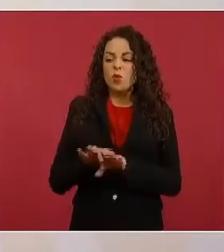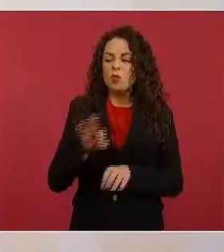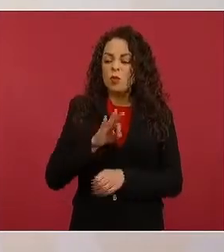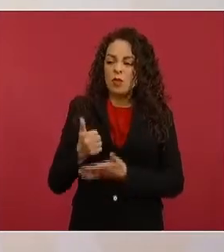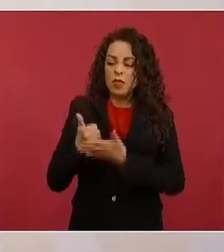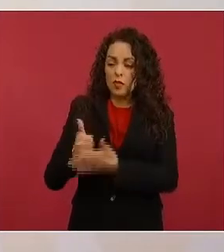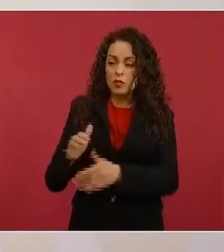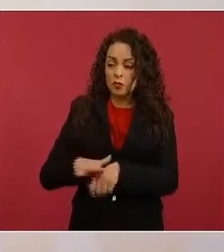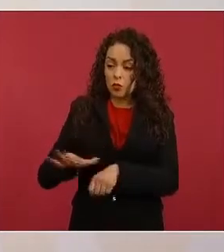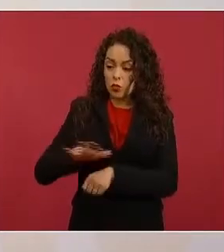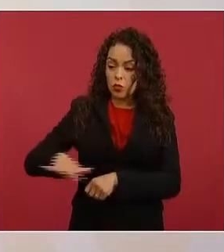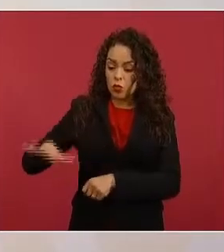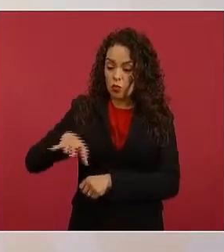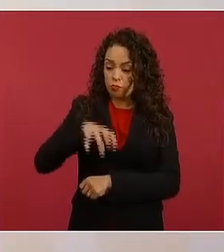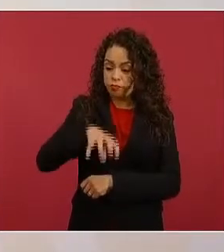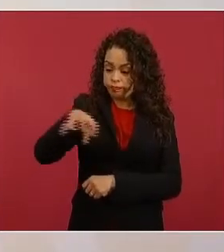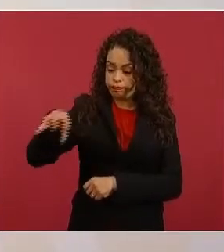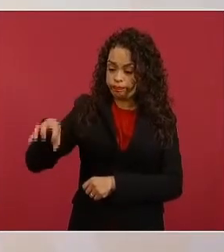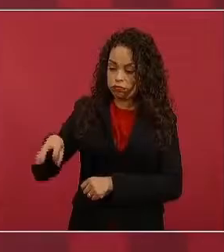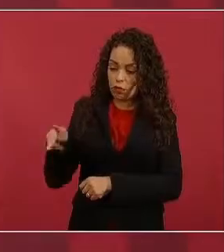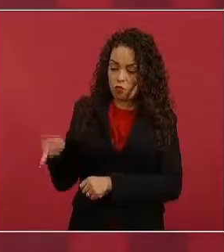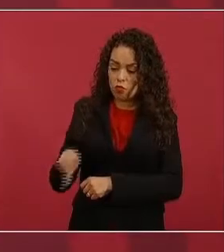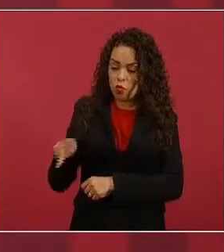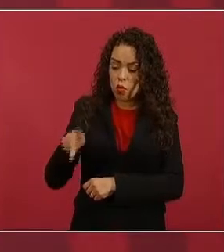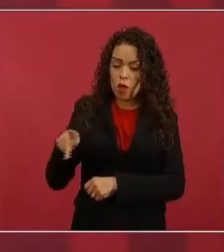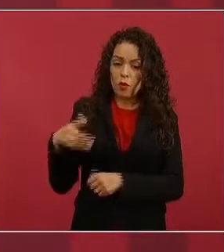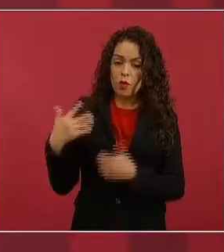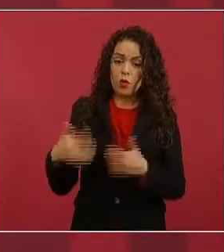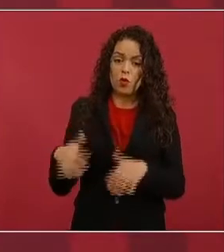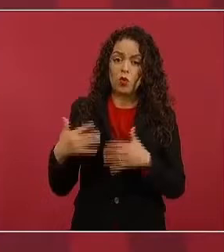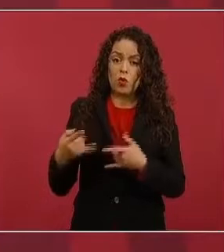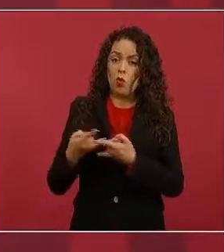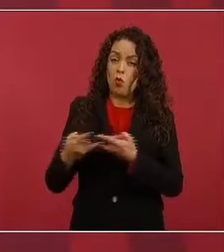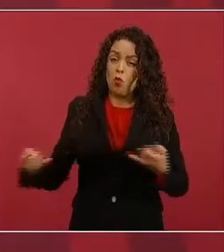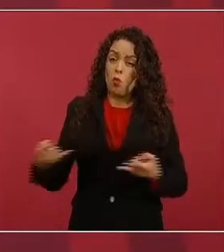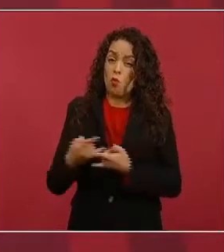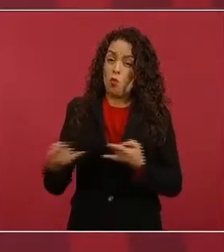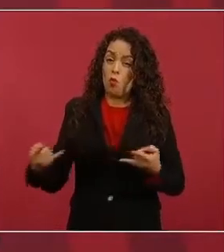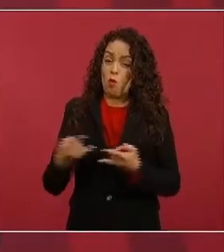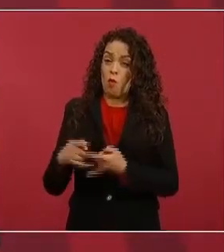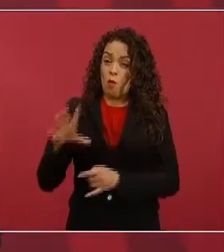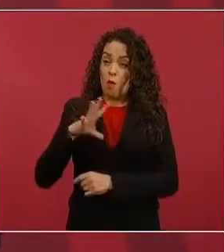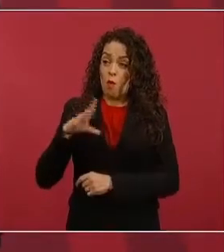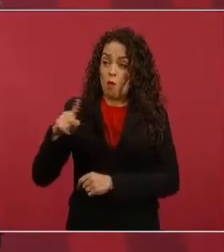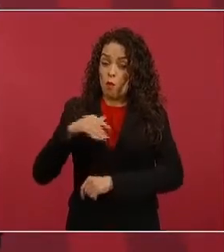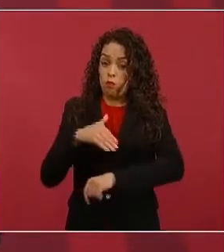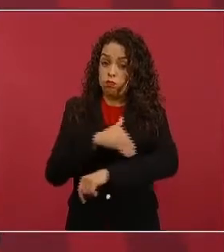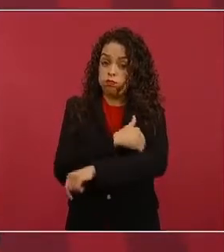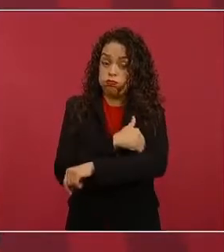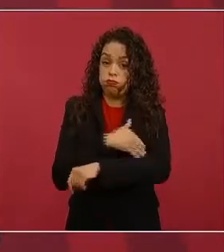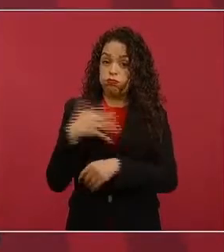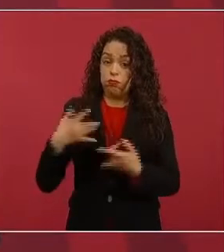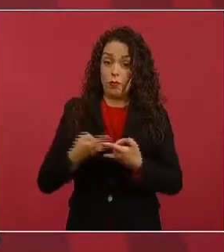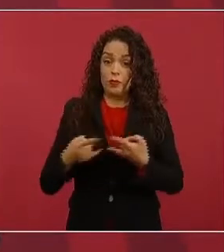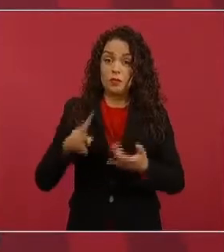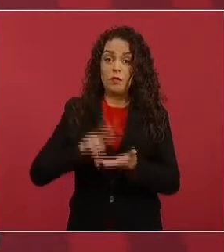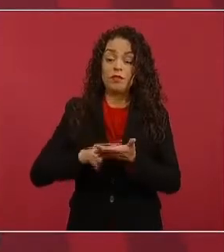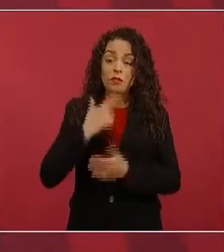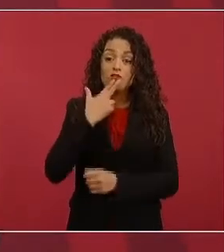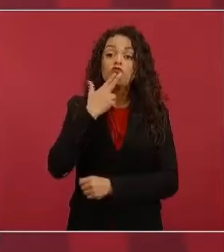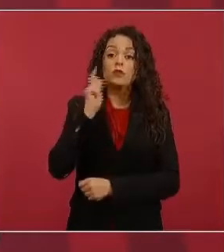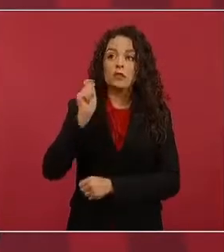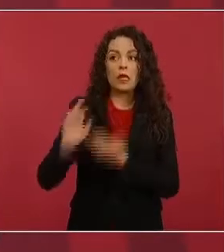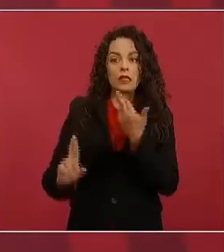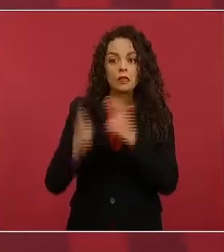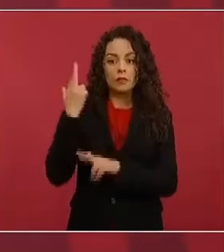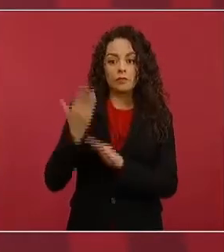son pueblos con mucha historia, son santuarios del movimiento revolucionario, que